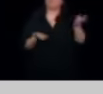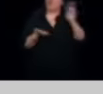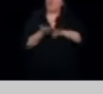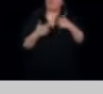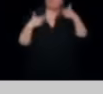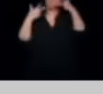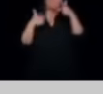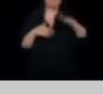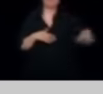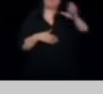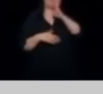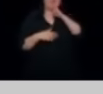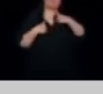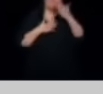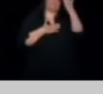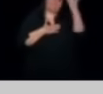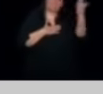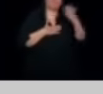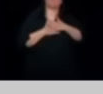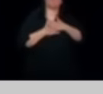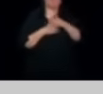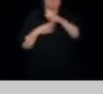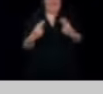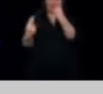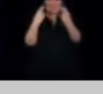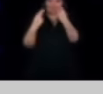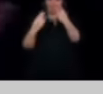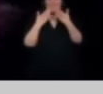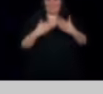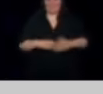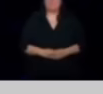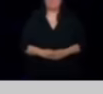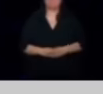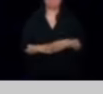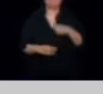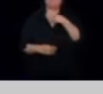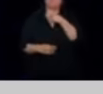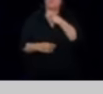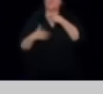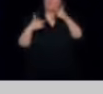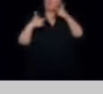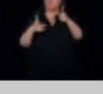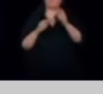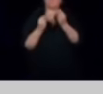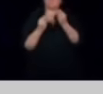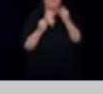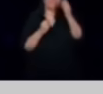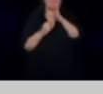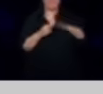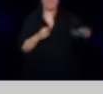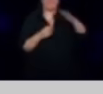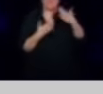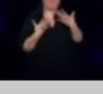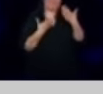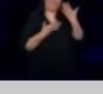debate. Trataba de frenarle el carro en algún momento Massa a Milei por su respuesta un poco virulenta